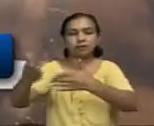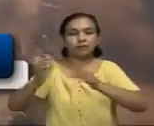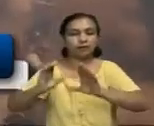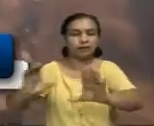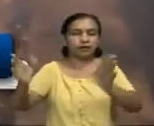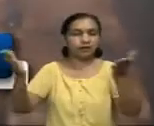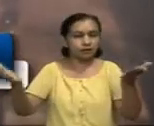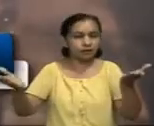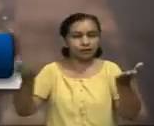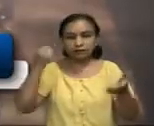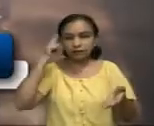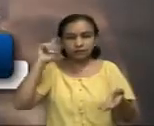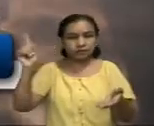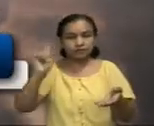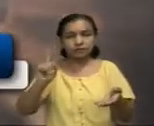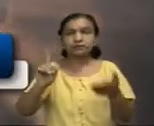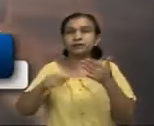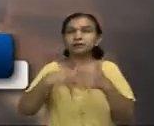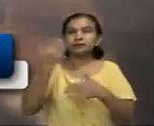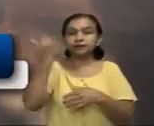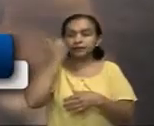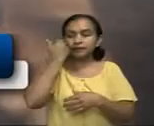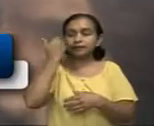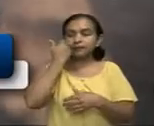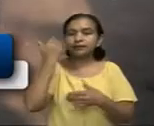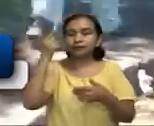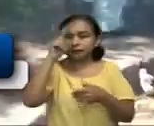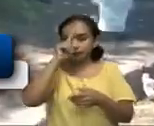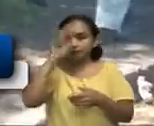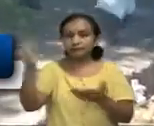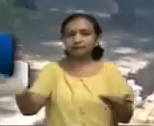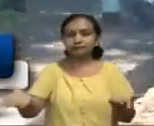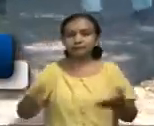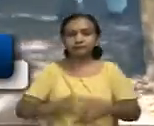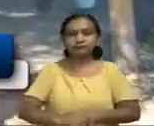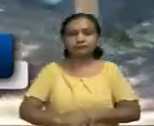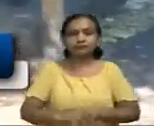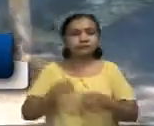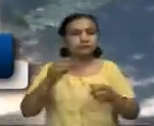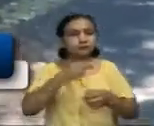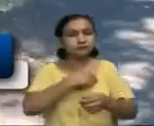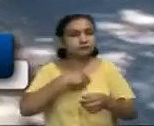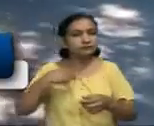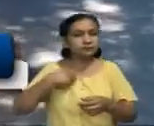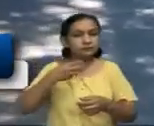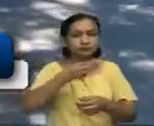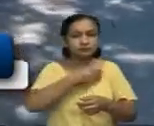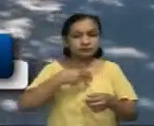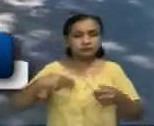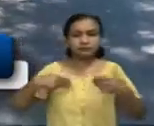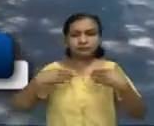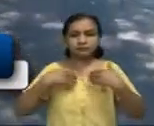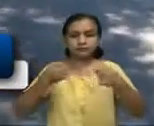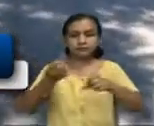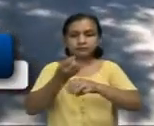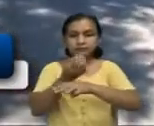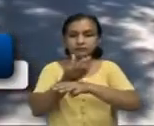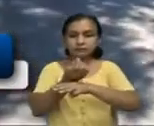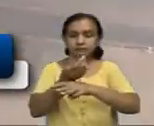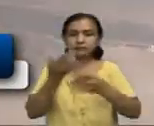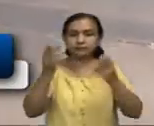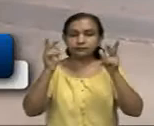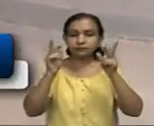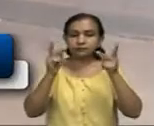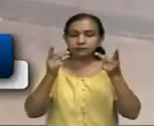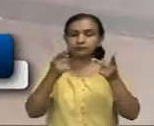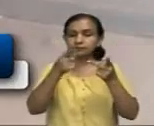ellos no se dan cuenta de eso hasta que ya están enfermos. ¿Qué se está haciendo? ¿Qué está haciendo el Ministerio de Salud, por ejemplo, y la alcaldía para